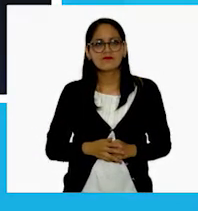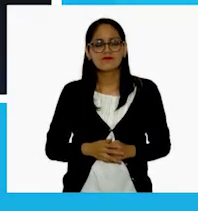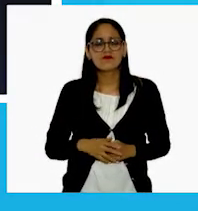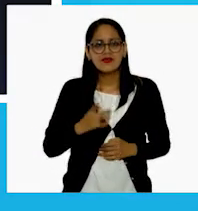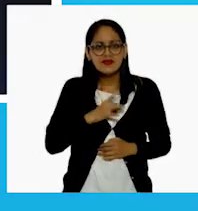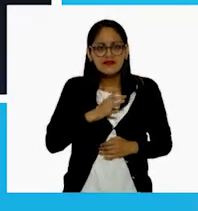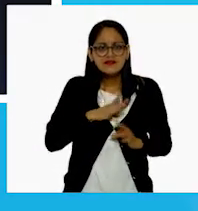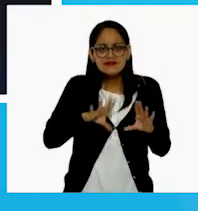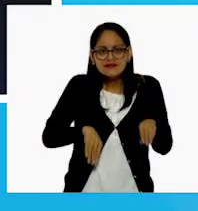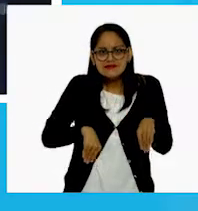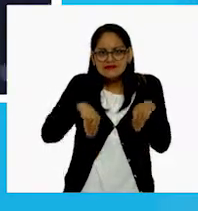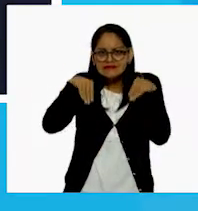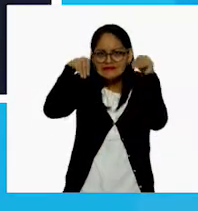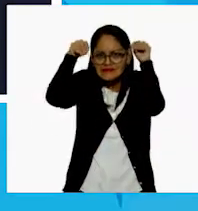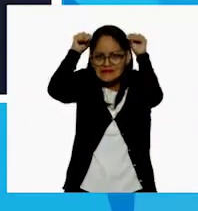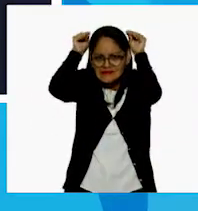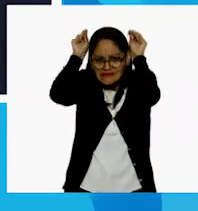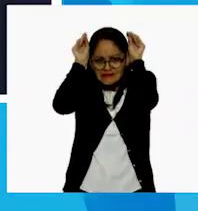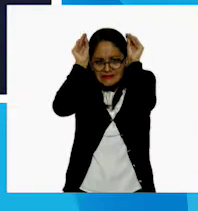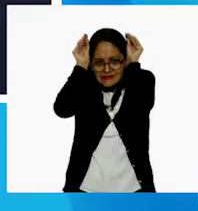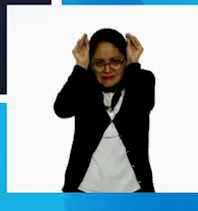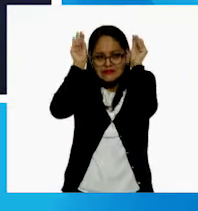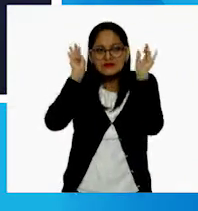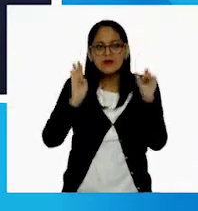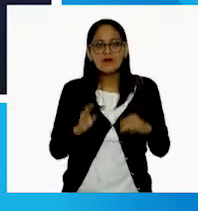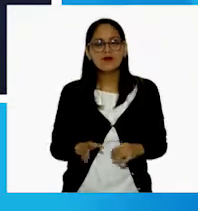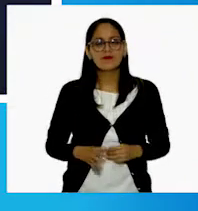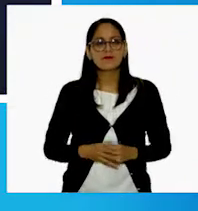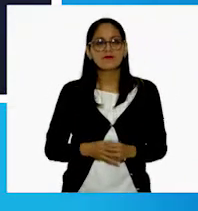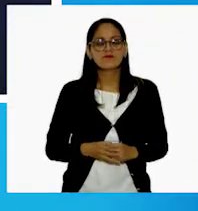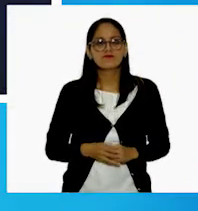Me escondo como un avestruz.